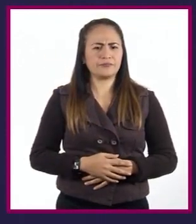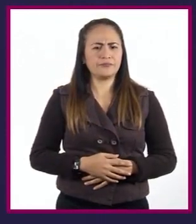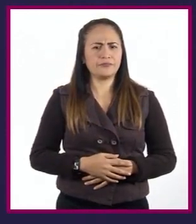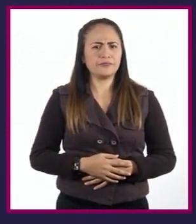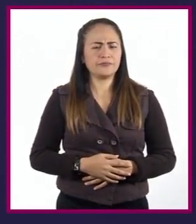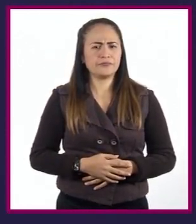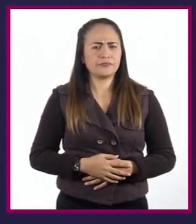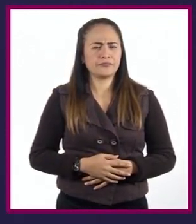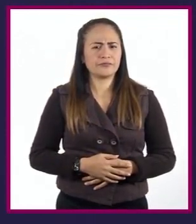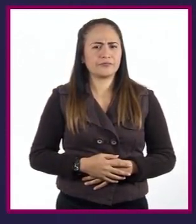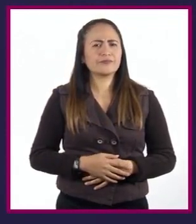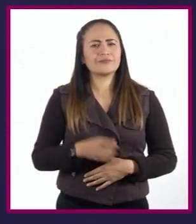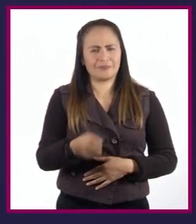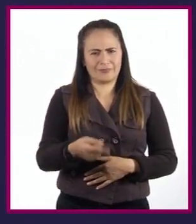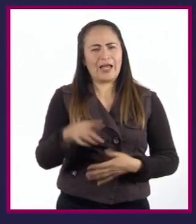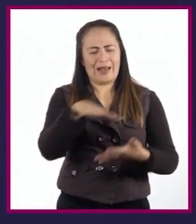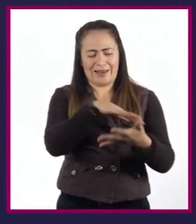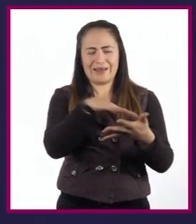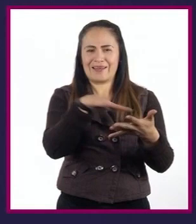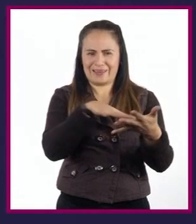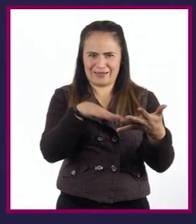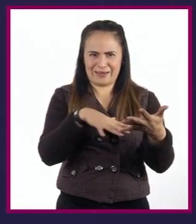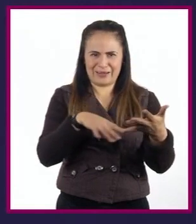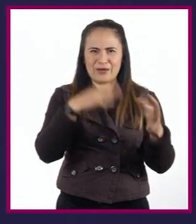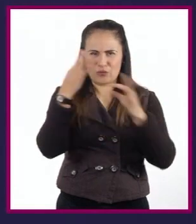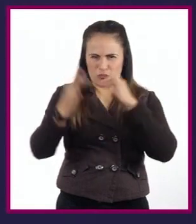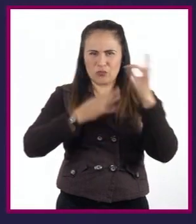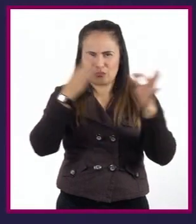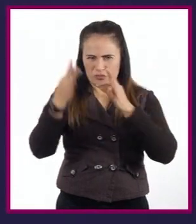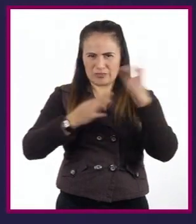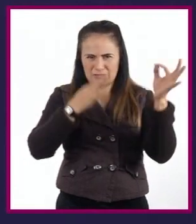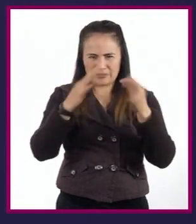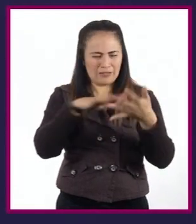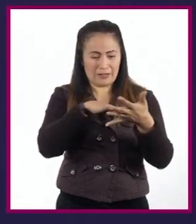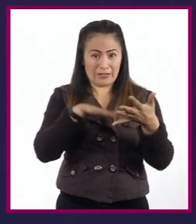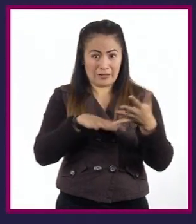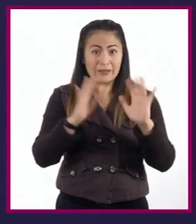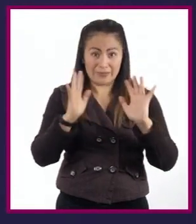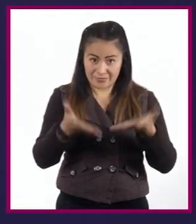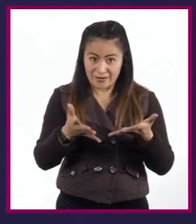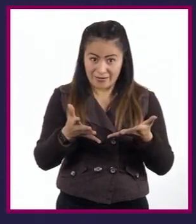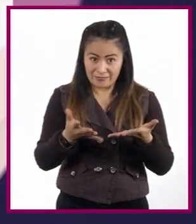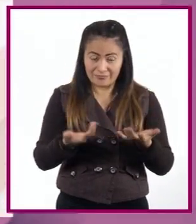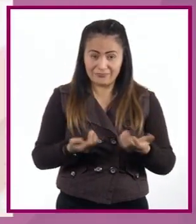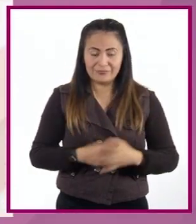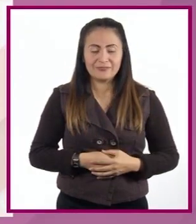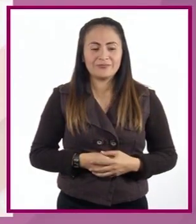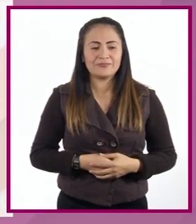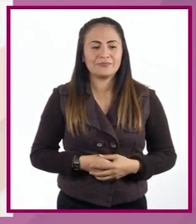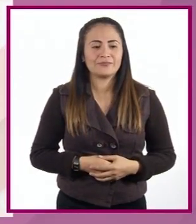los invito nuevamente a que leamos la siguiente nota informativa. ¿Listas y listos?